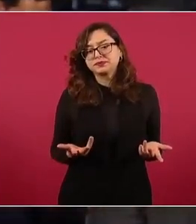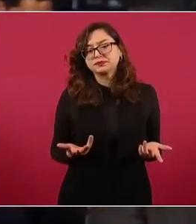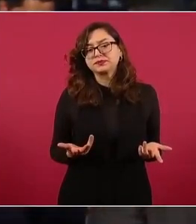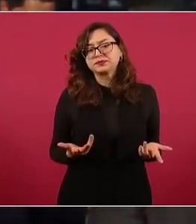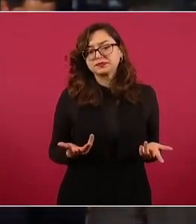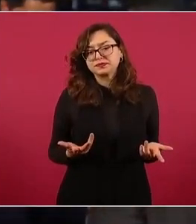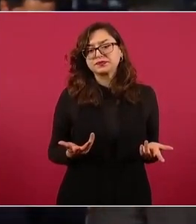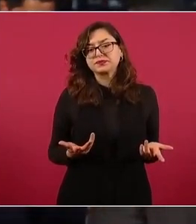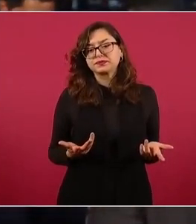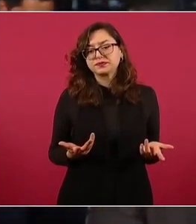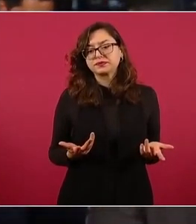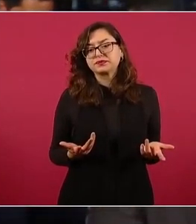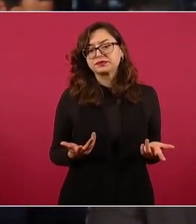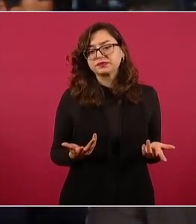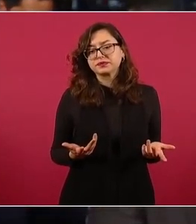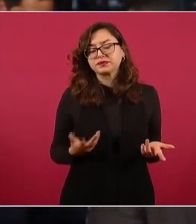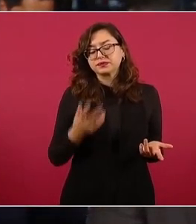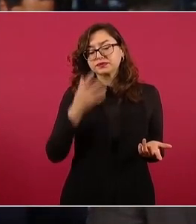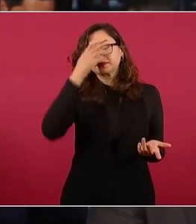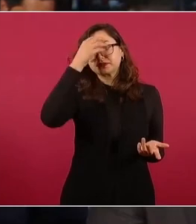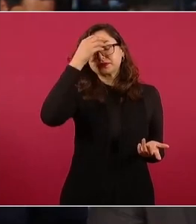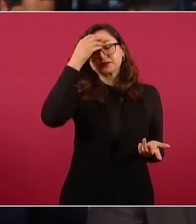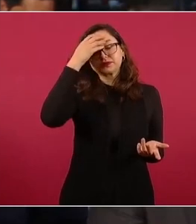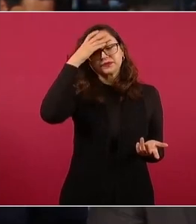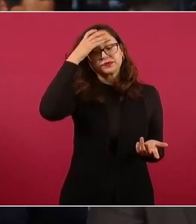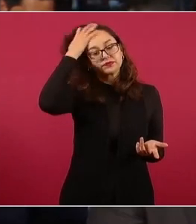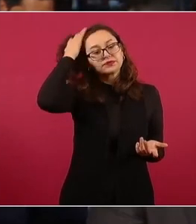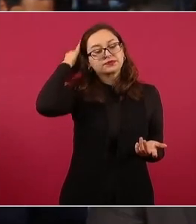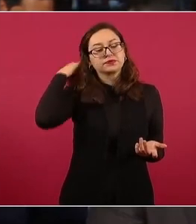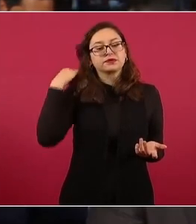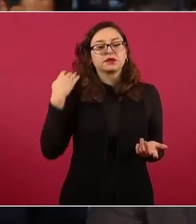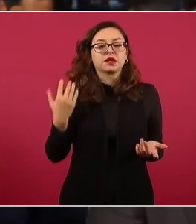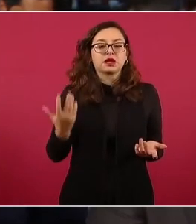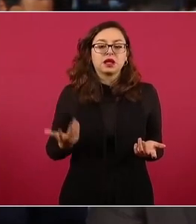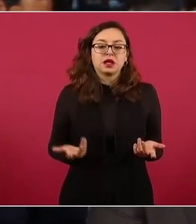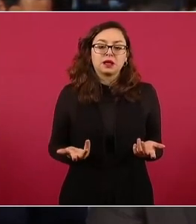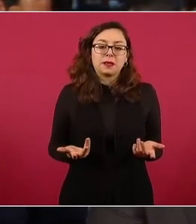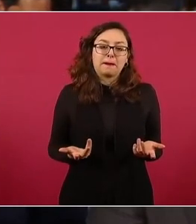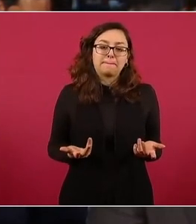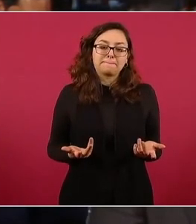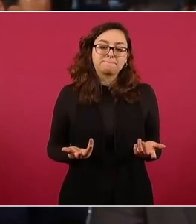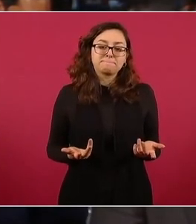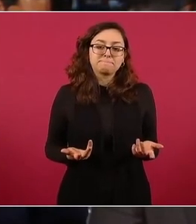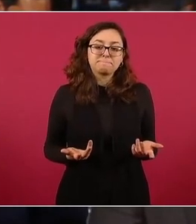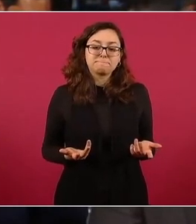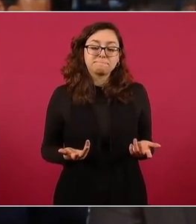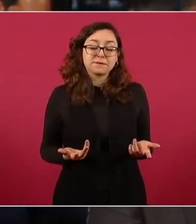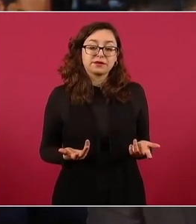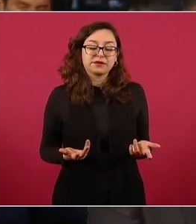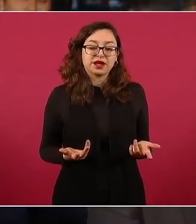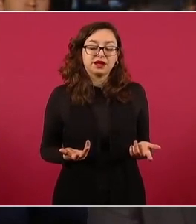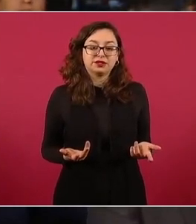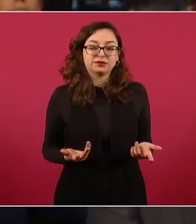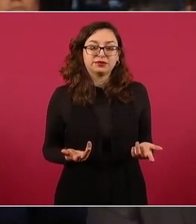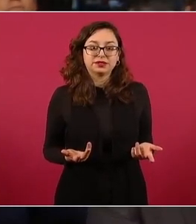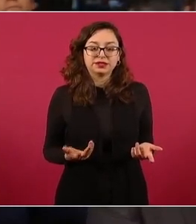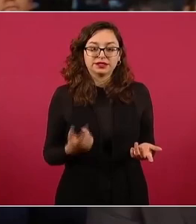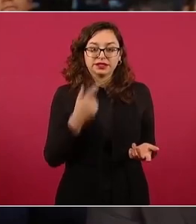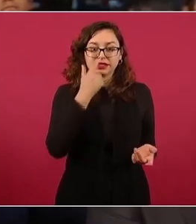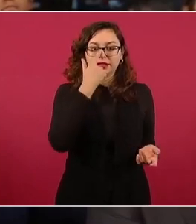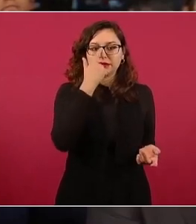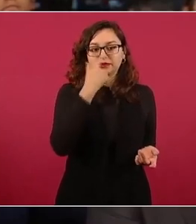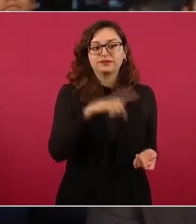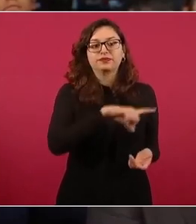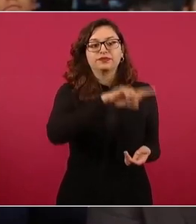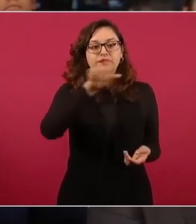esto que se tiene, y luego Vicente Fox, el gobierno de Vicente Fox,